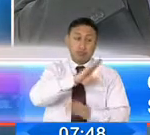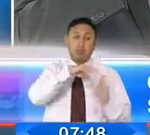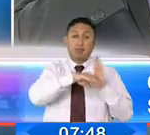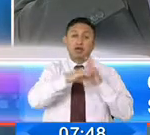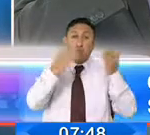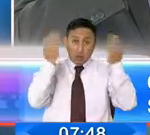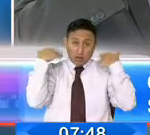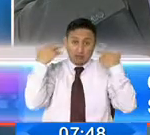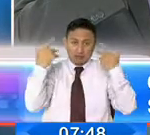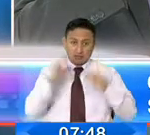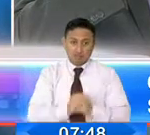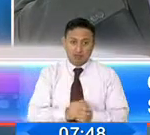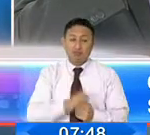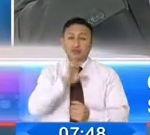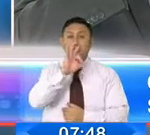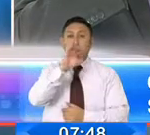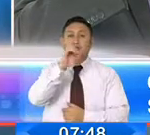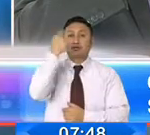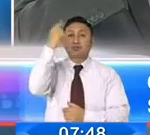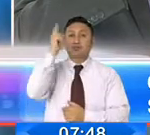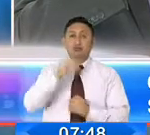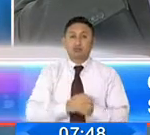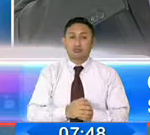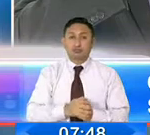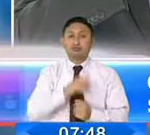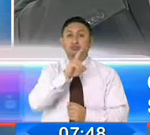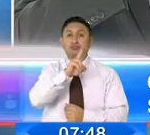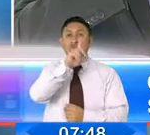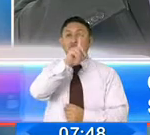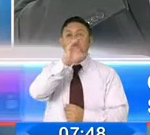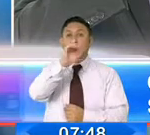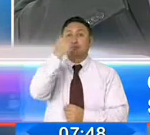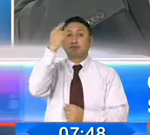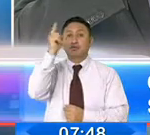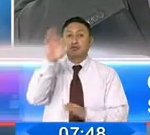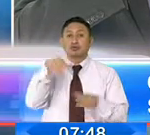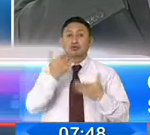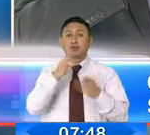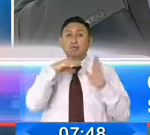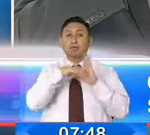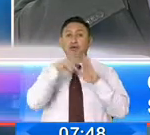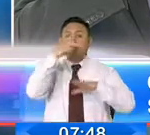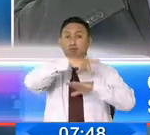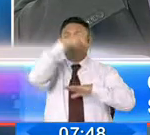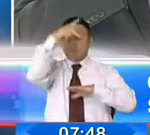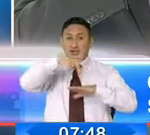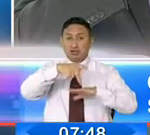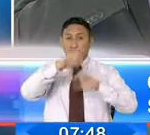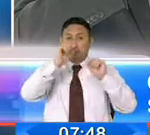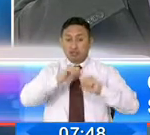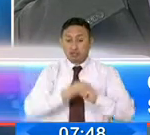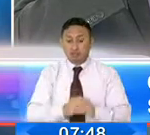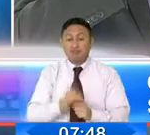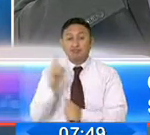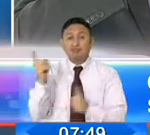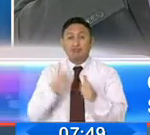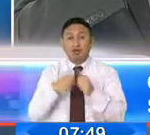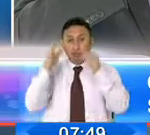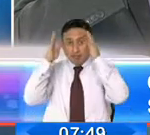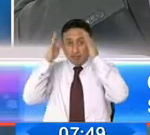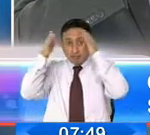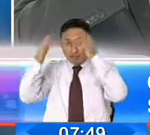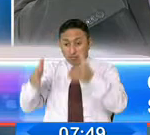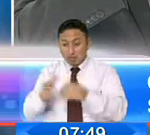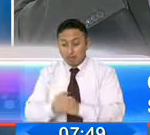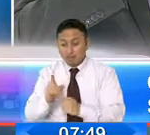Guayaquil, cerca de 90 millones y 210 millones a través del Banco del Pichincha para atender principalmente a las pymes,